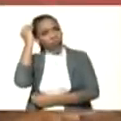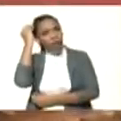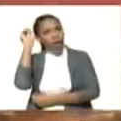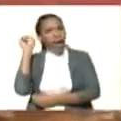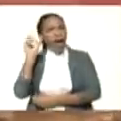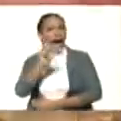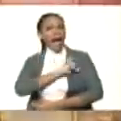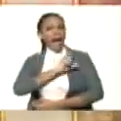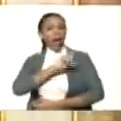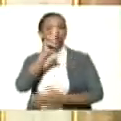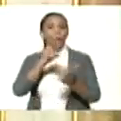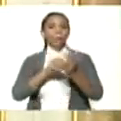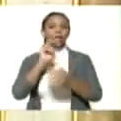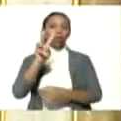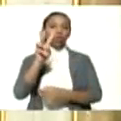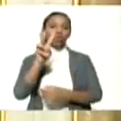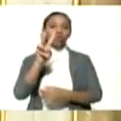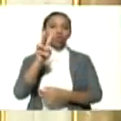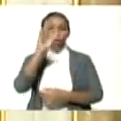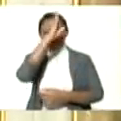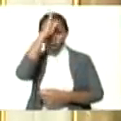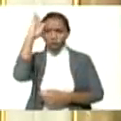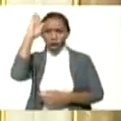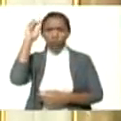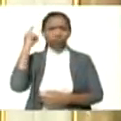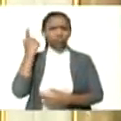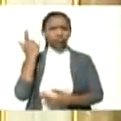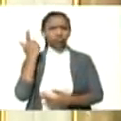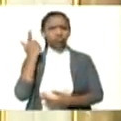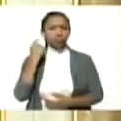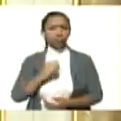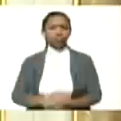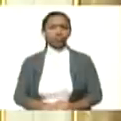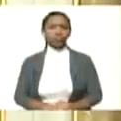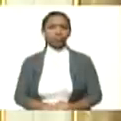en enero de 2002, Diosdado.